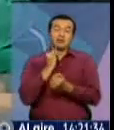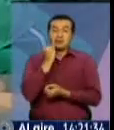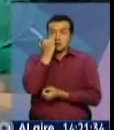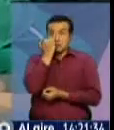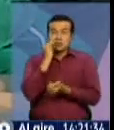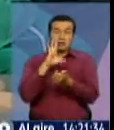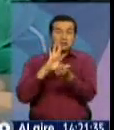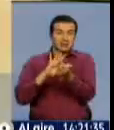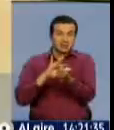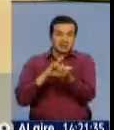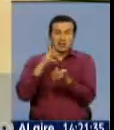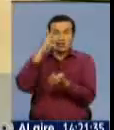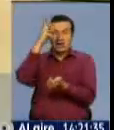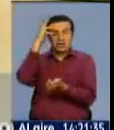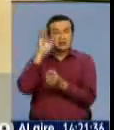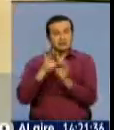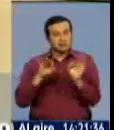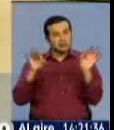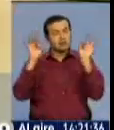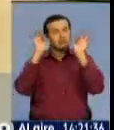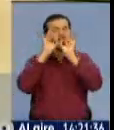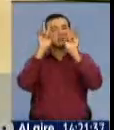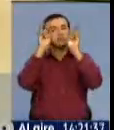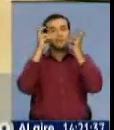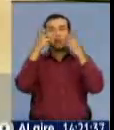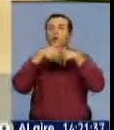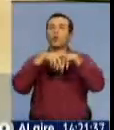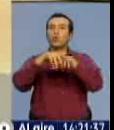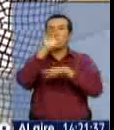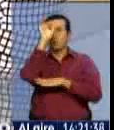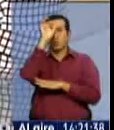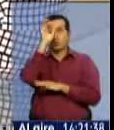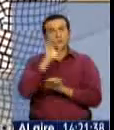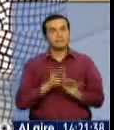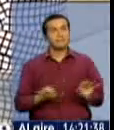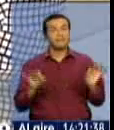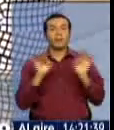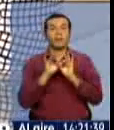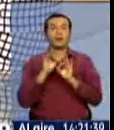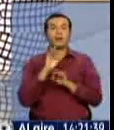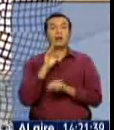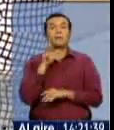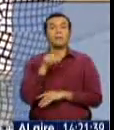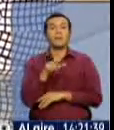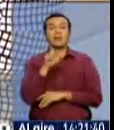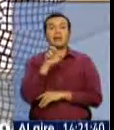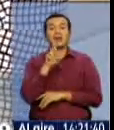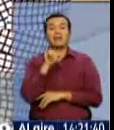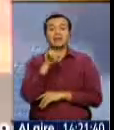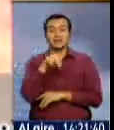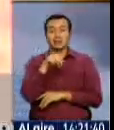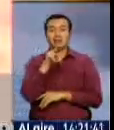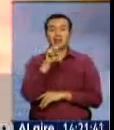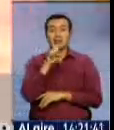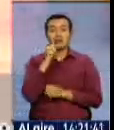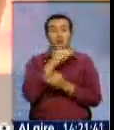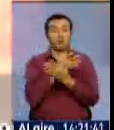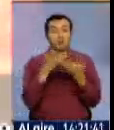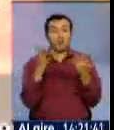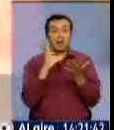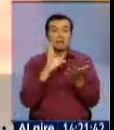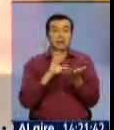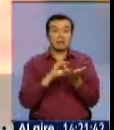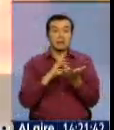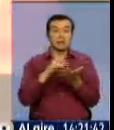Estado se le dé el valor e importancia en el marco de la interculturalidad. El maestro andino Enrique Cachihuango nos dice que la